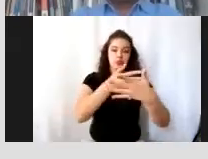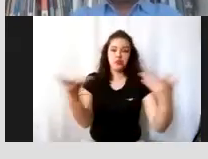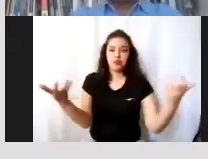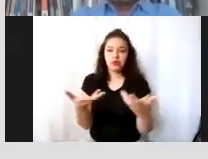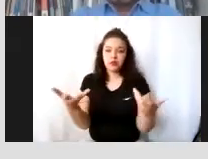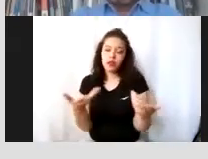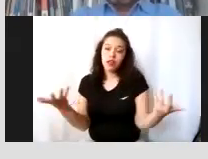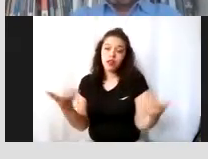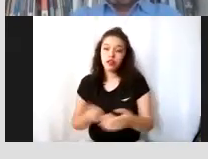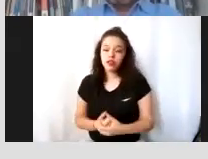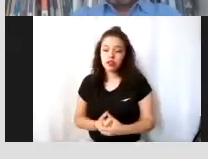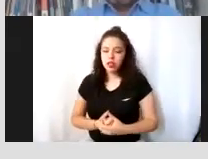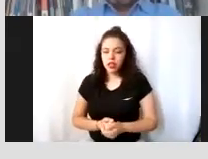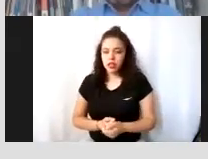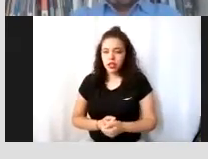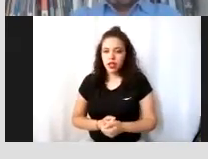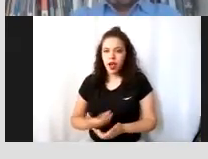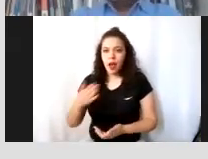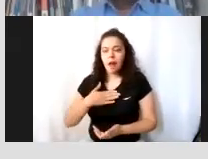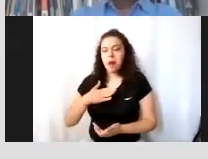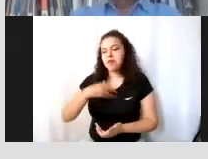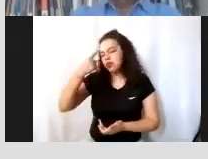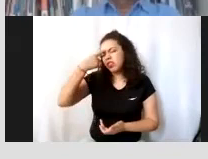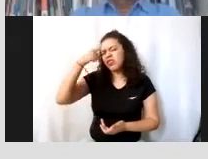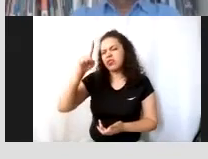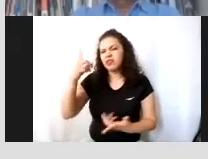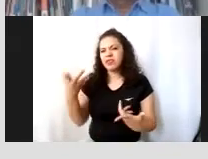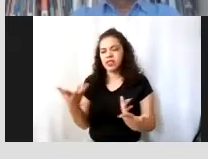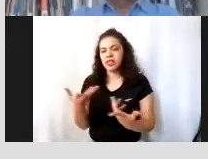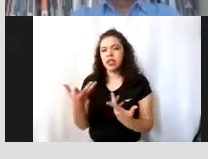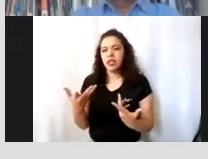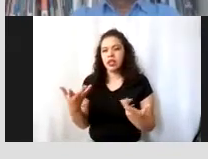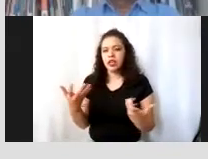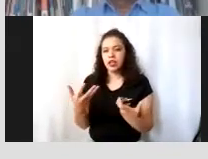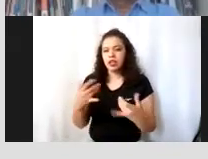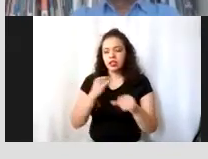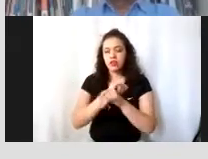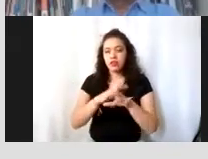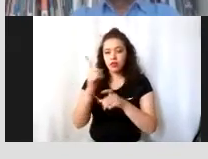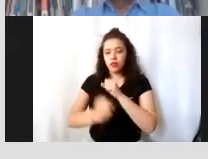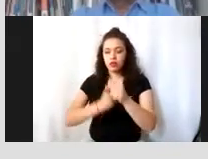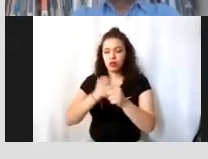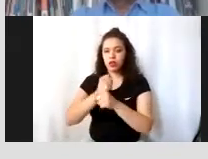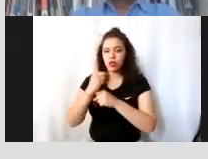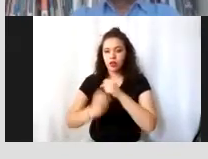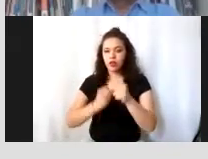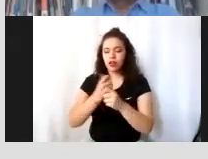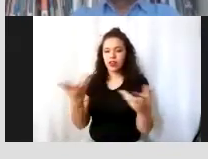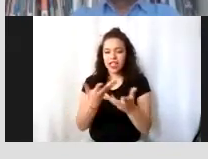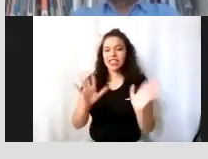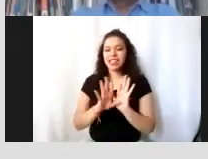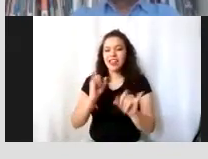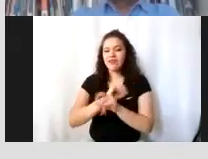bueno, para mí es muy fácil también poder generar los informes anuales porque ya está como concentrada